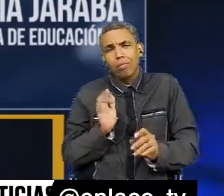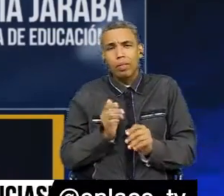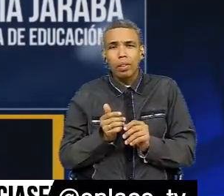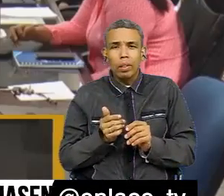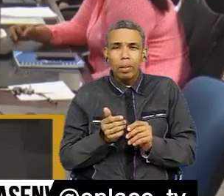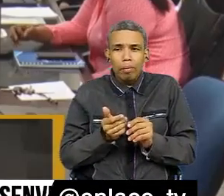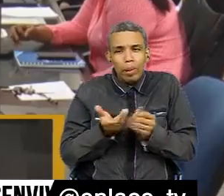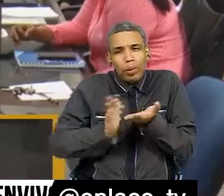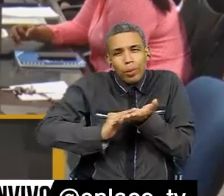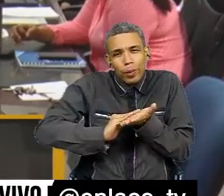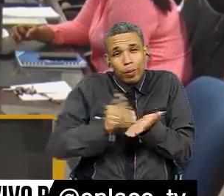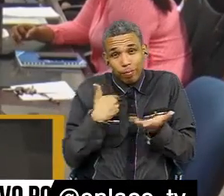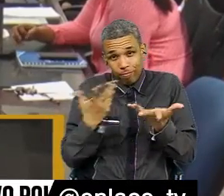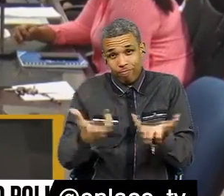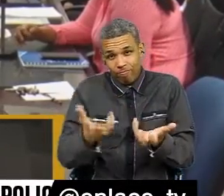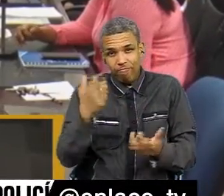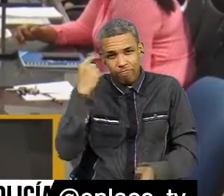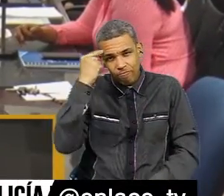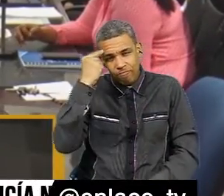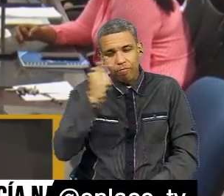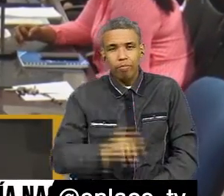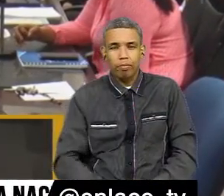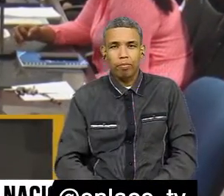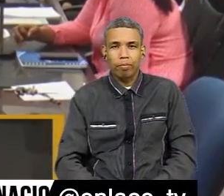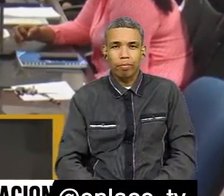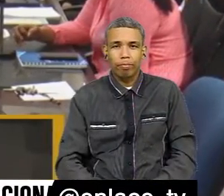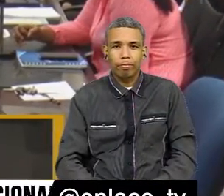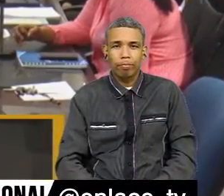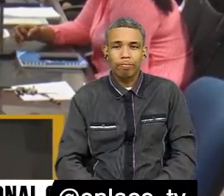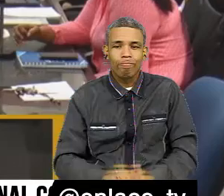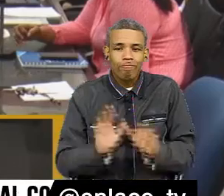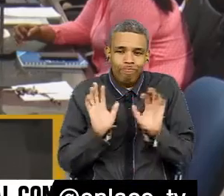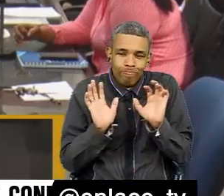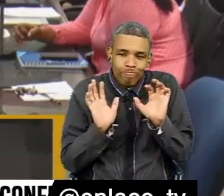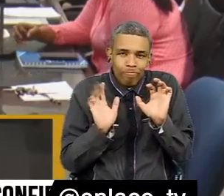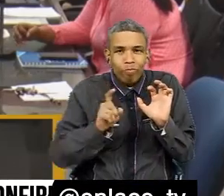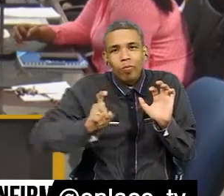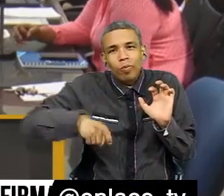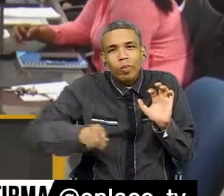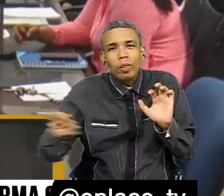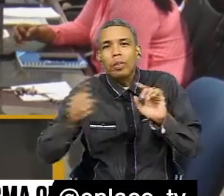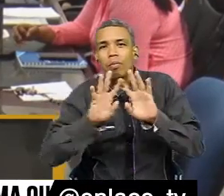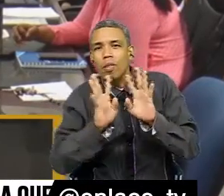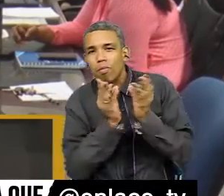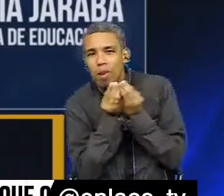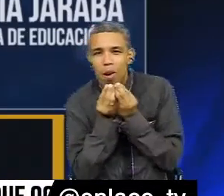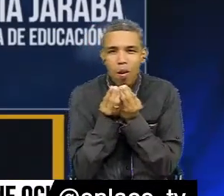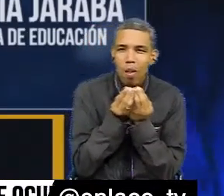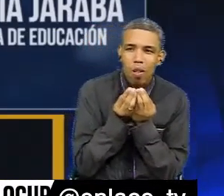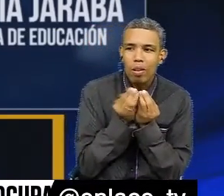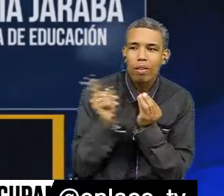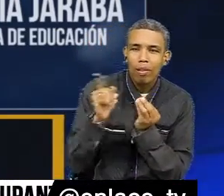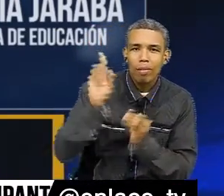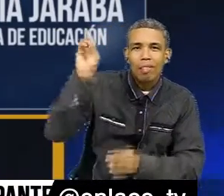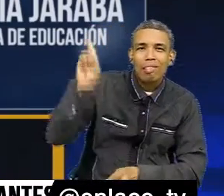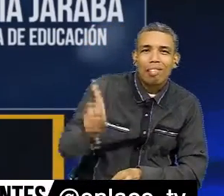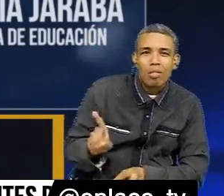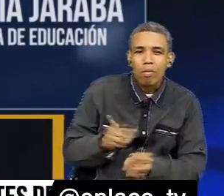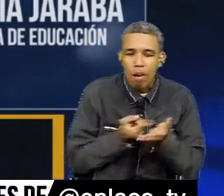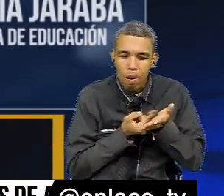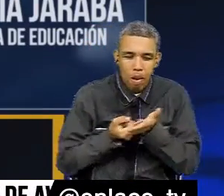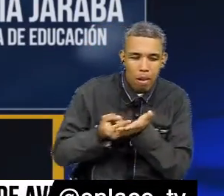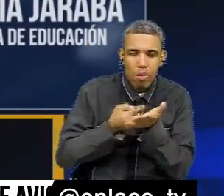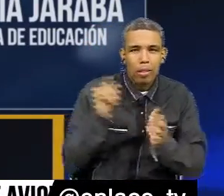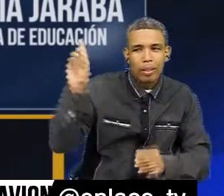de solución. De acuerdo con la funcionaria, todo depende de una adición al presupuesto que debe hacer el Consejo de Barranca Bermeja. Fin de semana ya estuvimos revisando